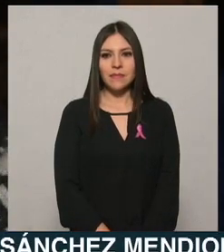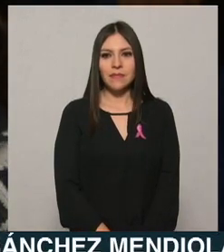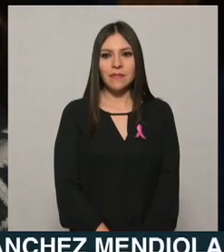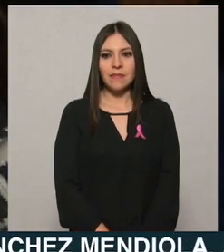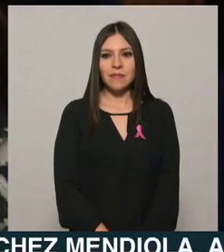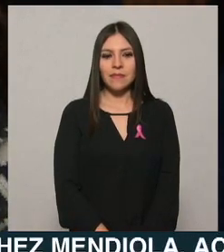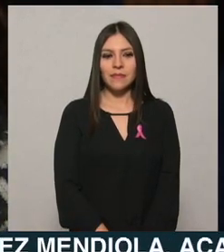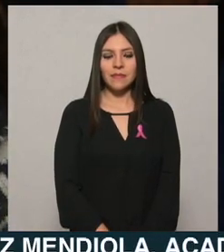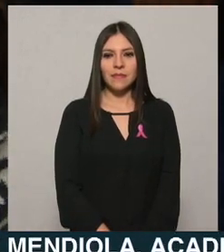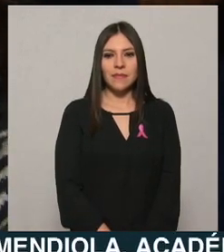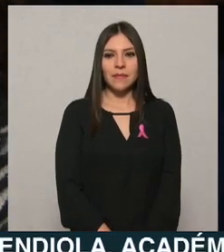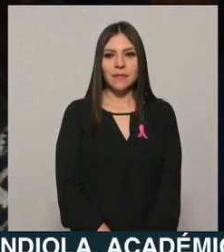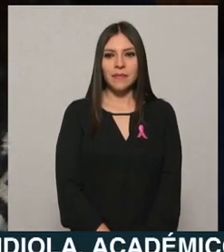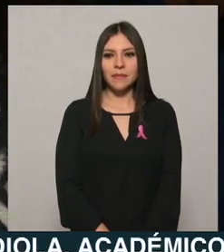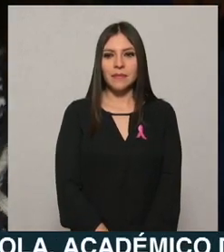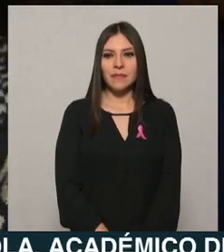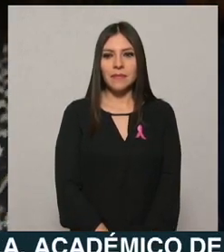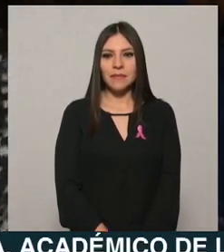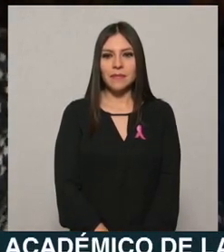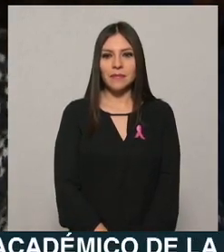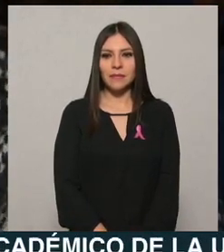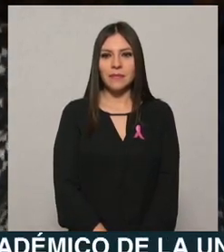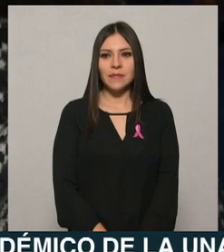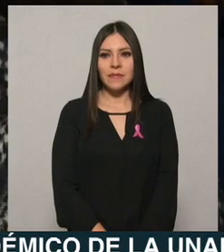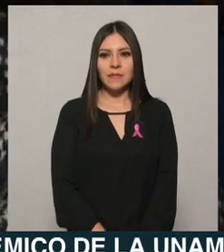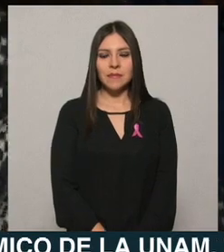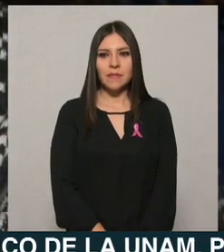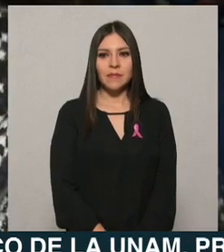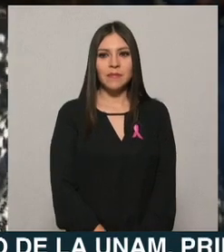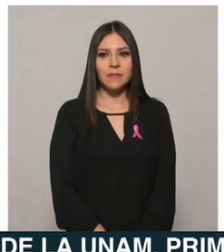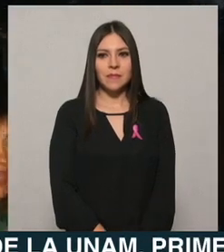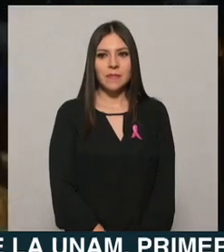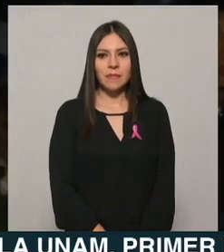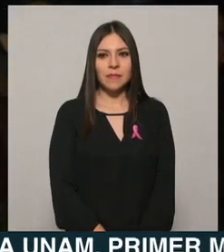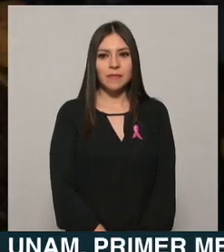tengo nada que darte.